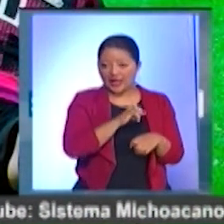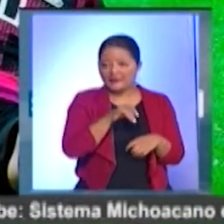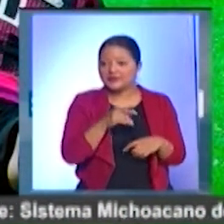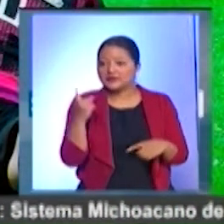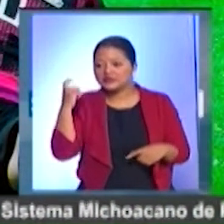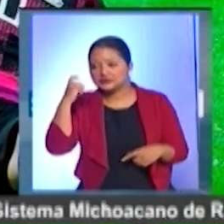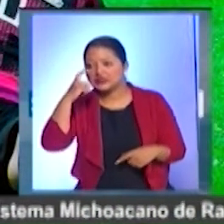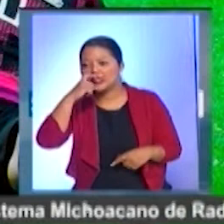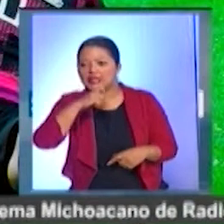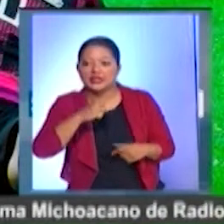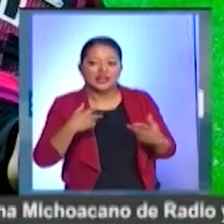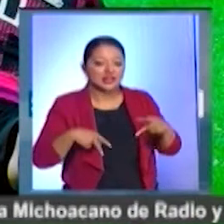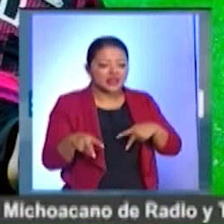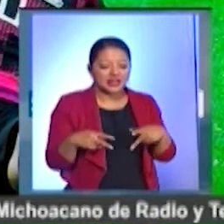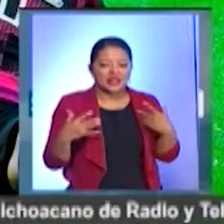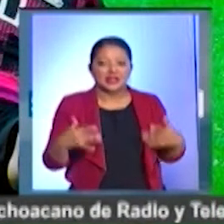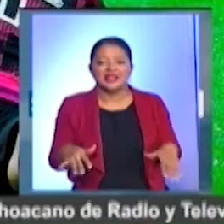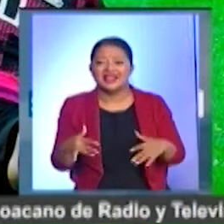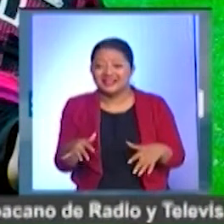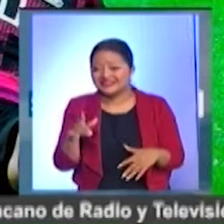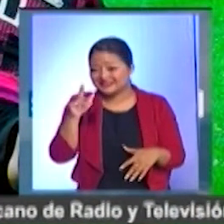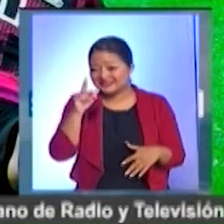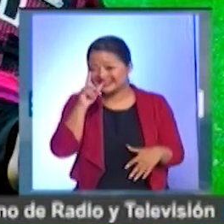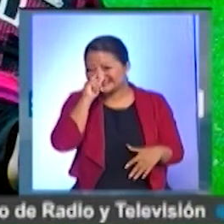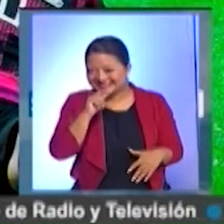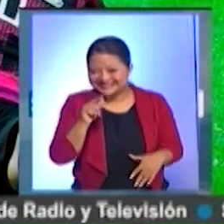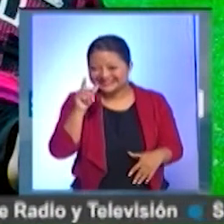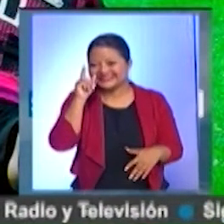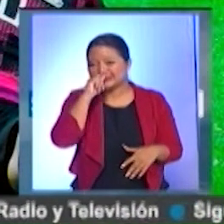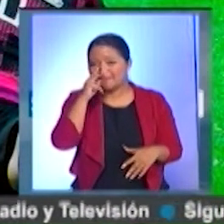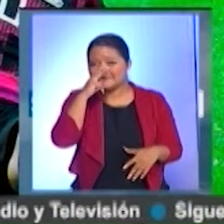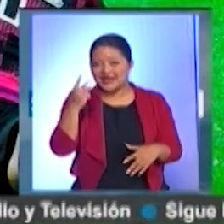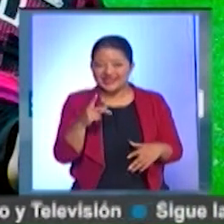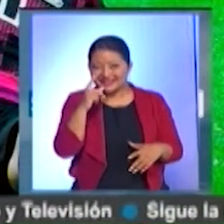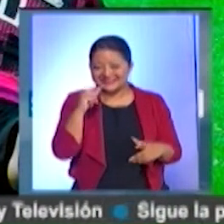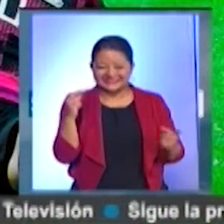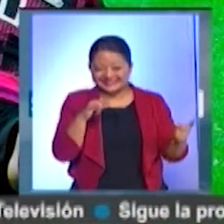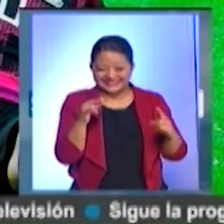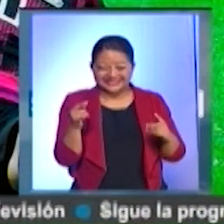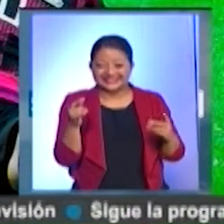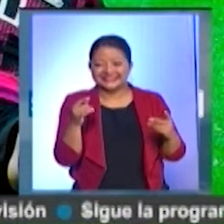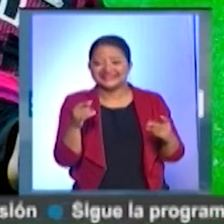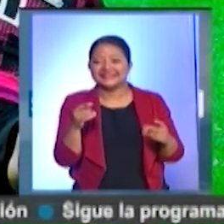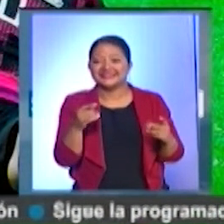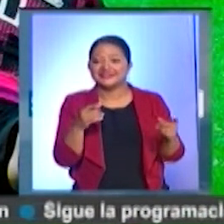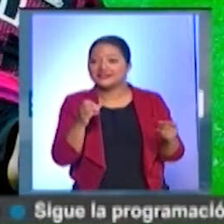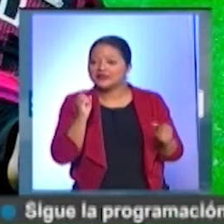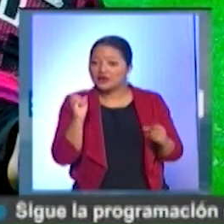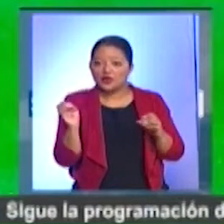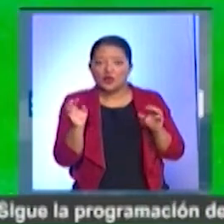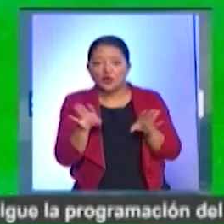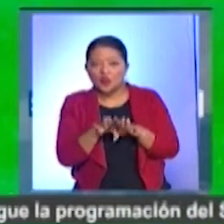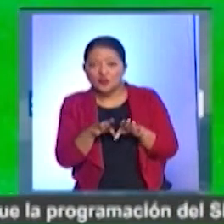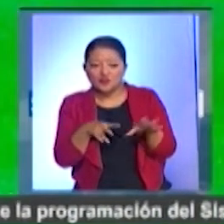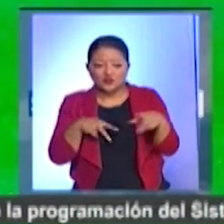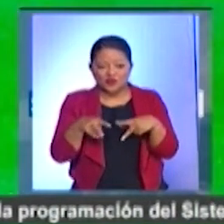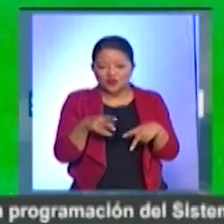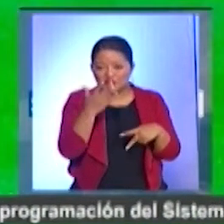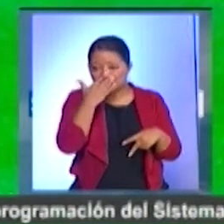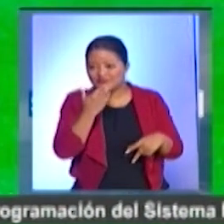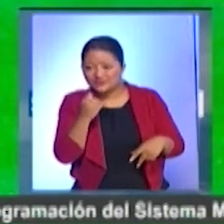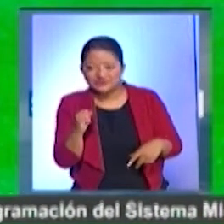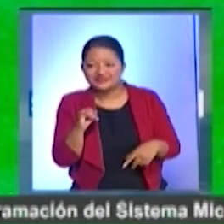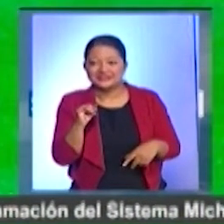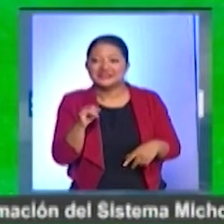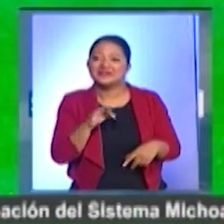de casa a pesar de algunas aproximaciones de los aztecas no fueron superiores a los caribeños quienes hicieron uno muy lucido fútbol que les alcanzó